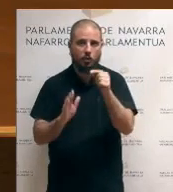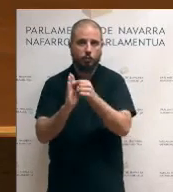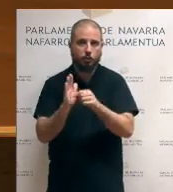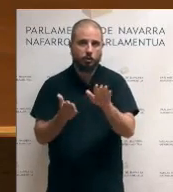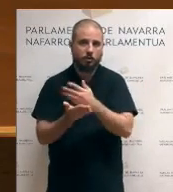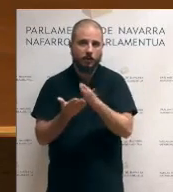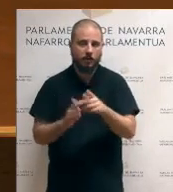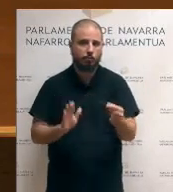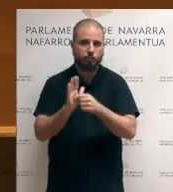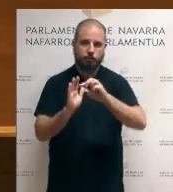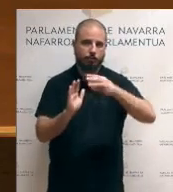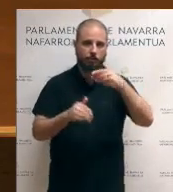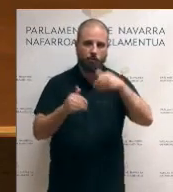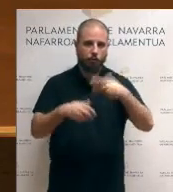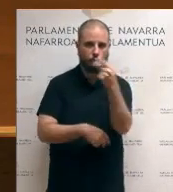3, porque nos remite,